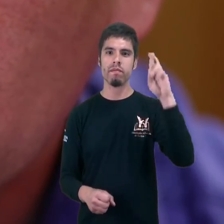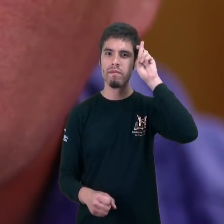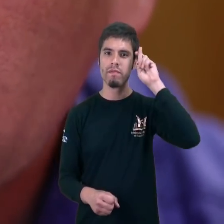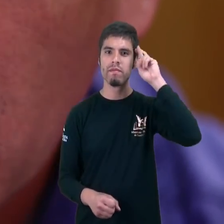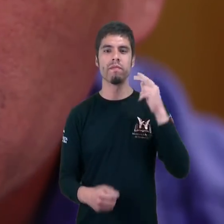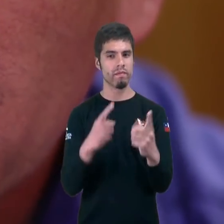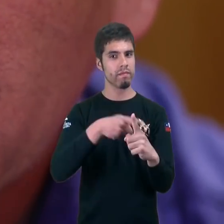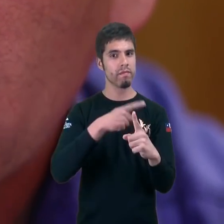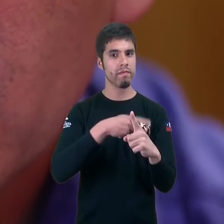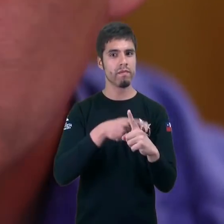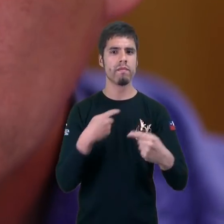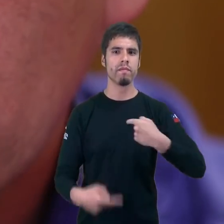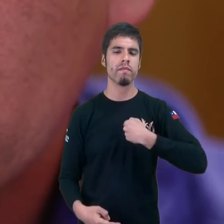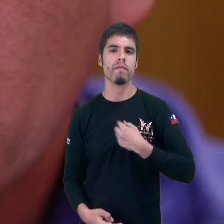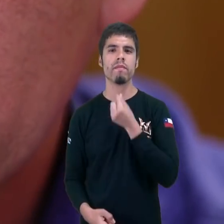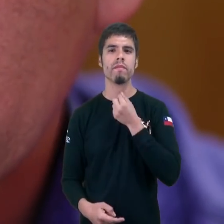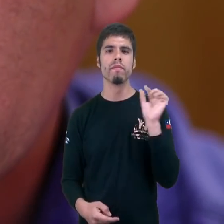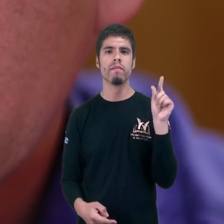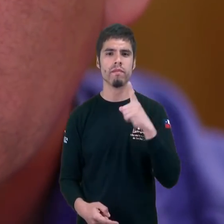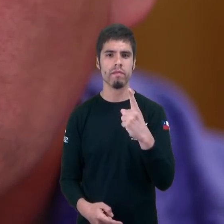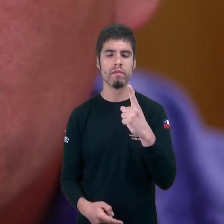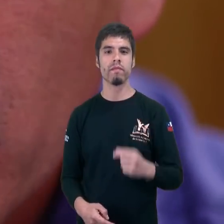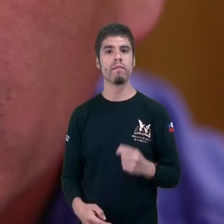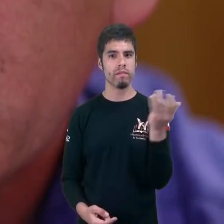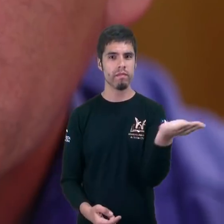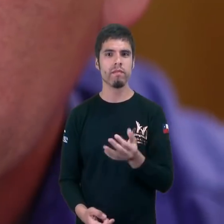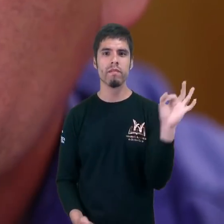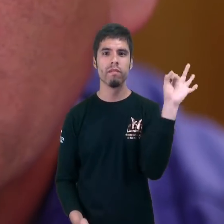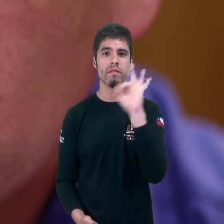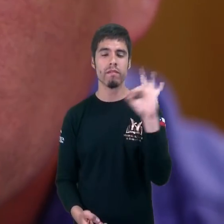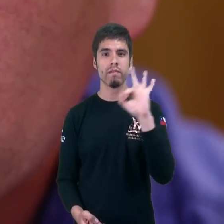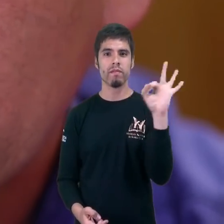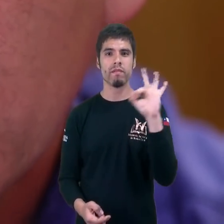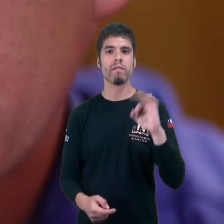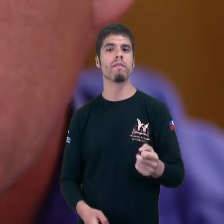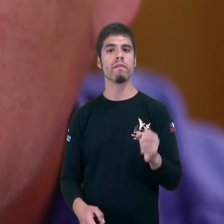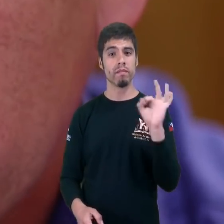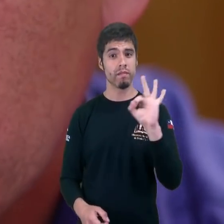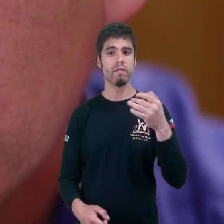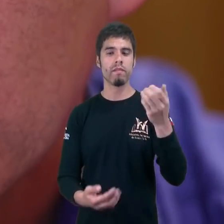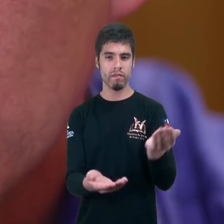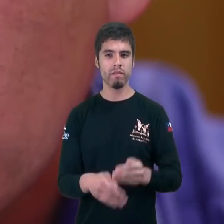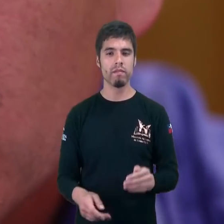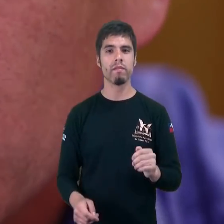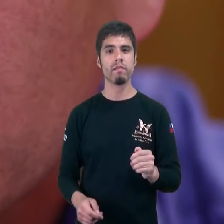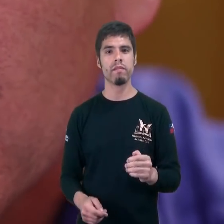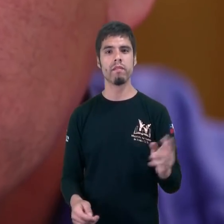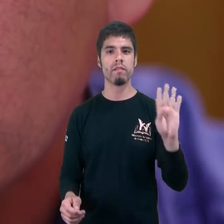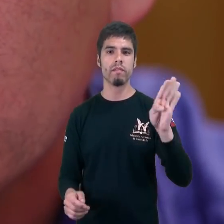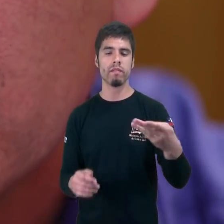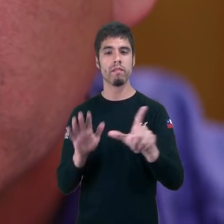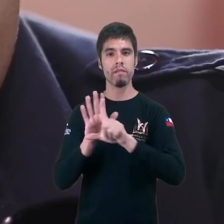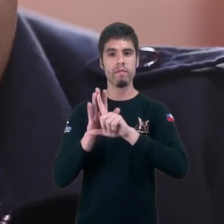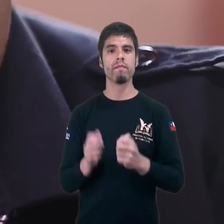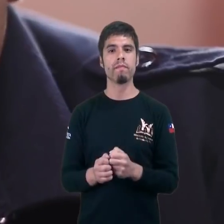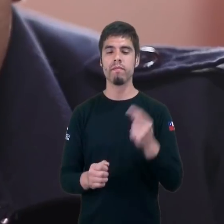¿se acuerda que yo le dije cuando lo entrevisté la primera vez que yo necesito solamente un favor? Que me pueda dar el día para tomármelo, que es el día sábado, como lo dice el cuarto